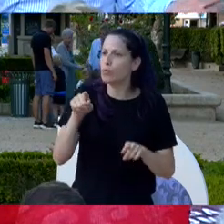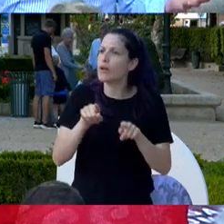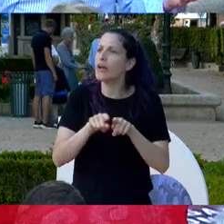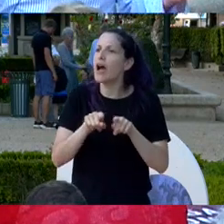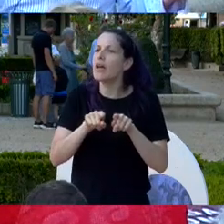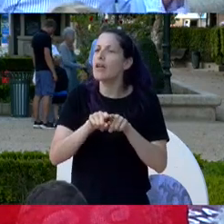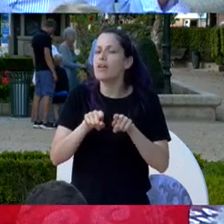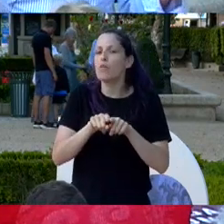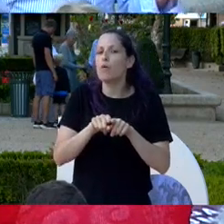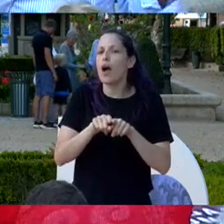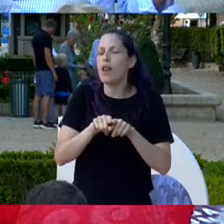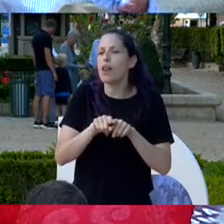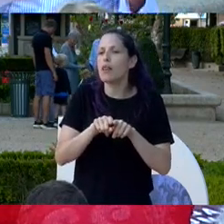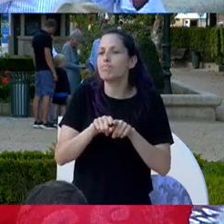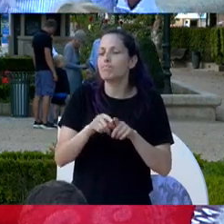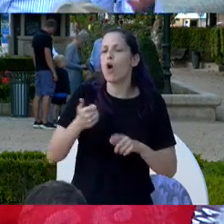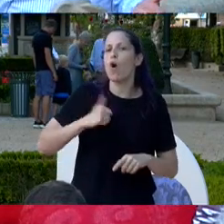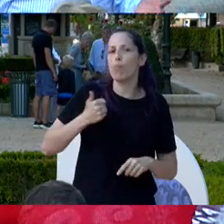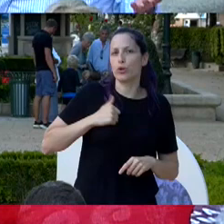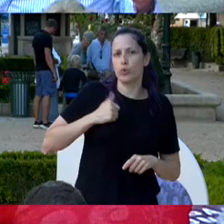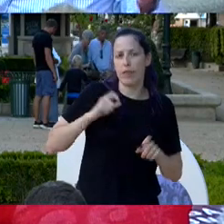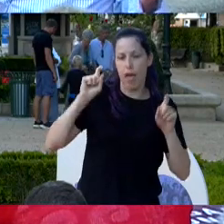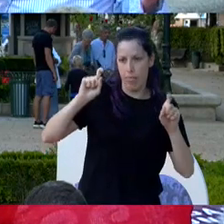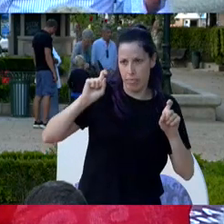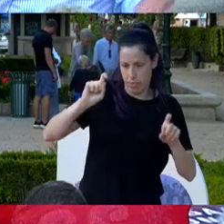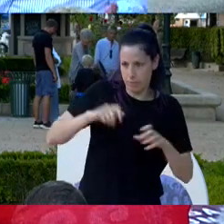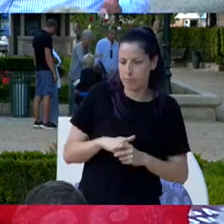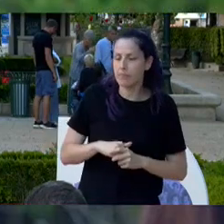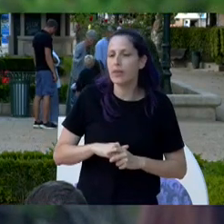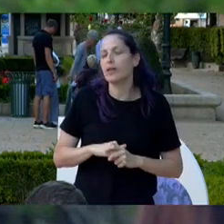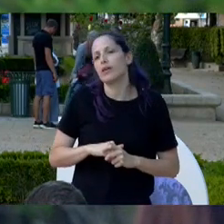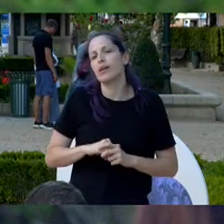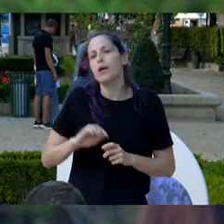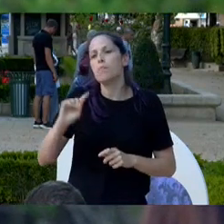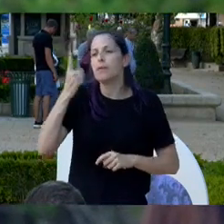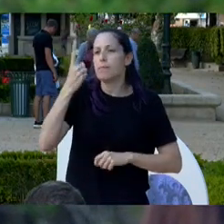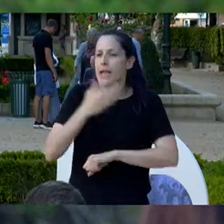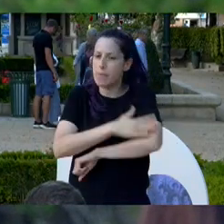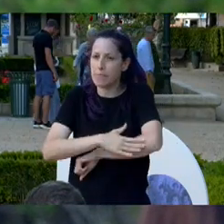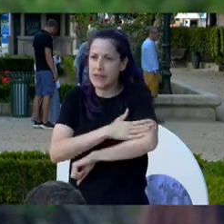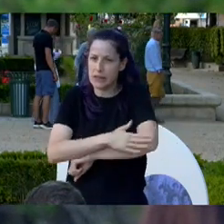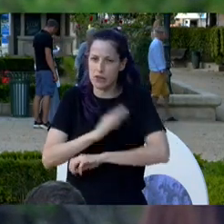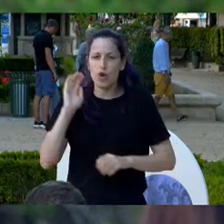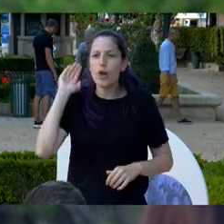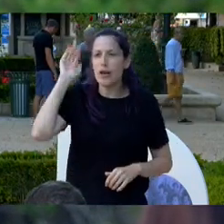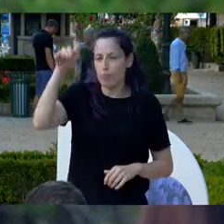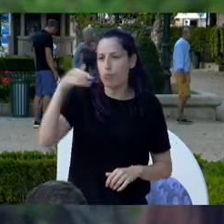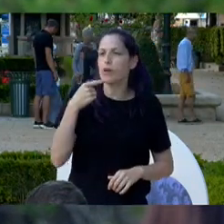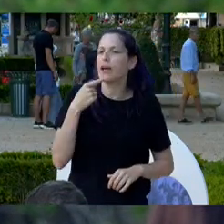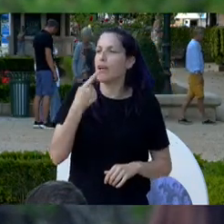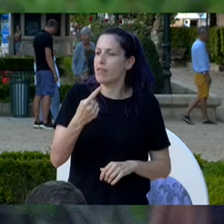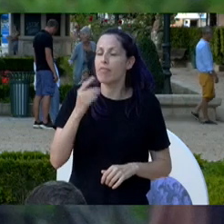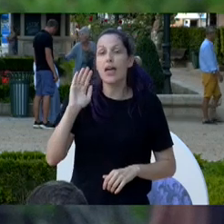Marcelino Domingo, que foi o primeiro ministro da República, dice que será la República de los maestros,